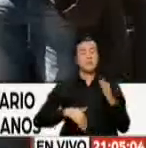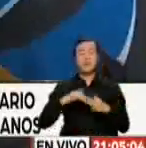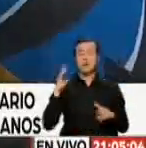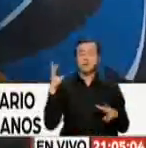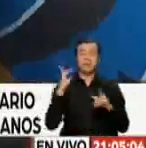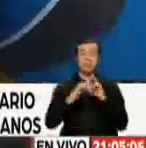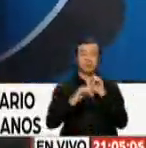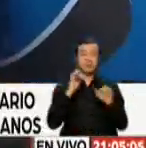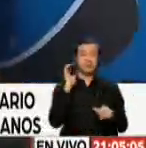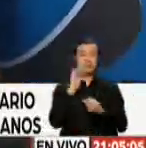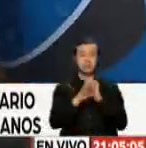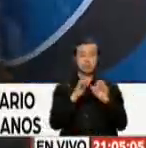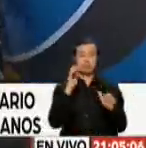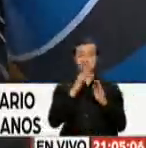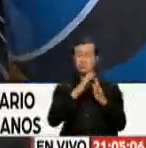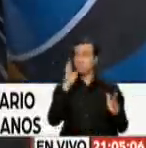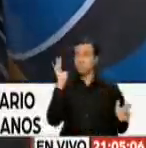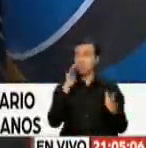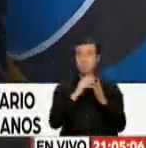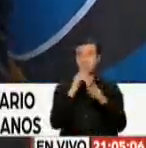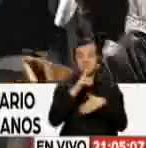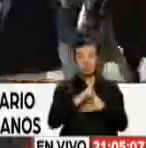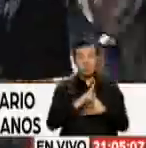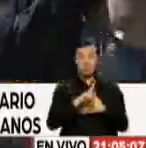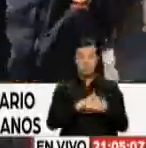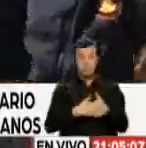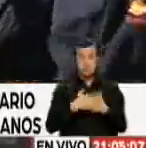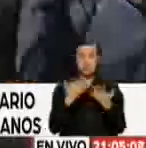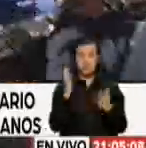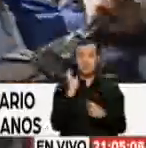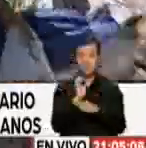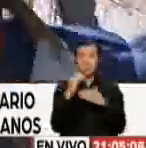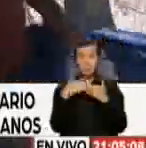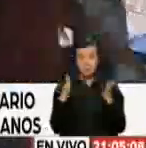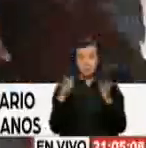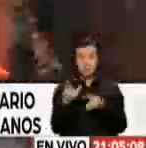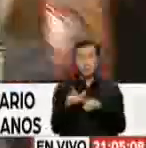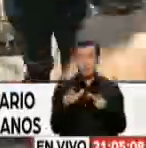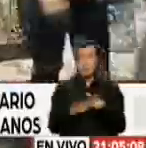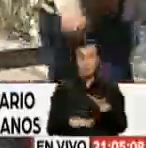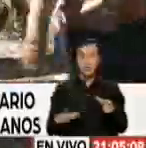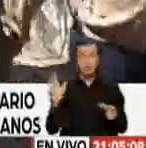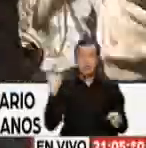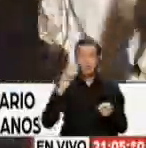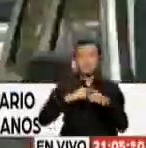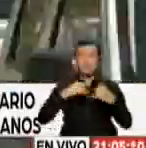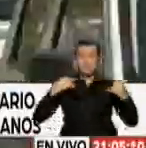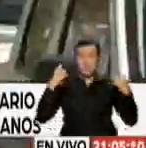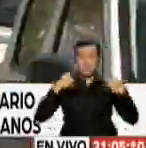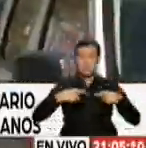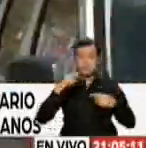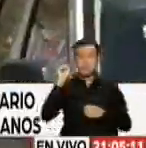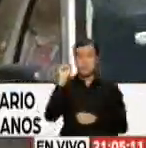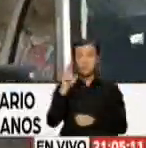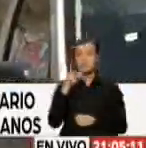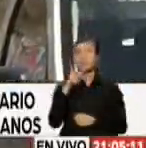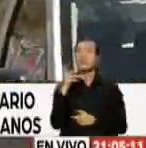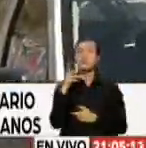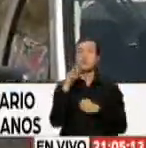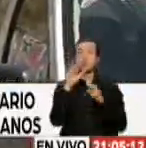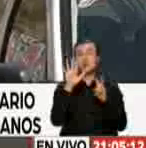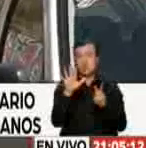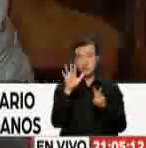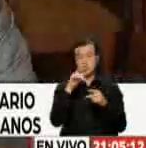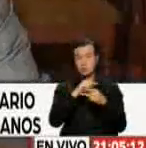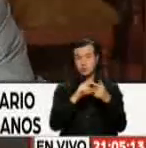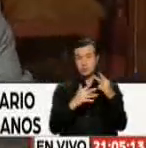éxodo migratorio registrado en la última década en América Latina. Ecuador abrió un corredor humanitario hasta su frontera sur, controlado en 7 puntos por